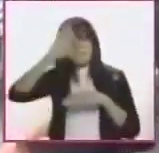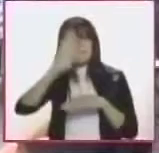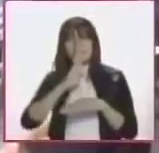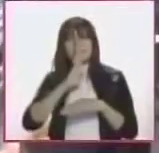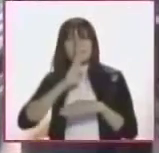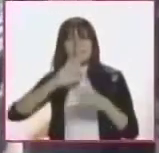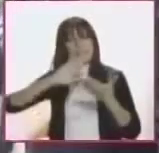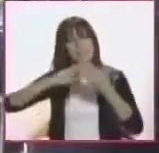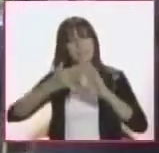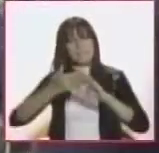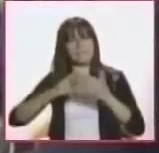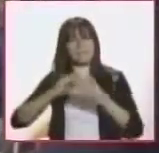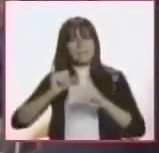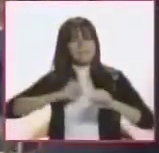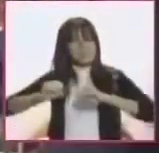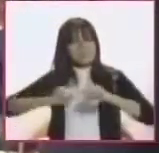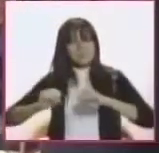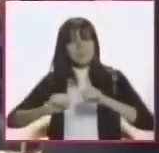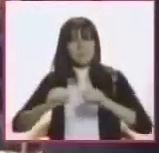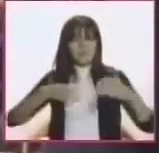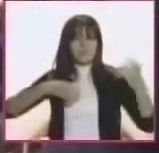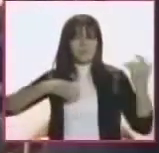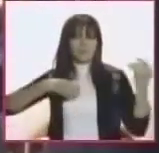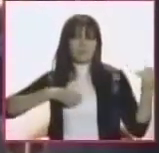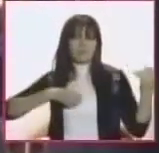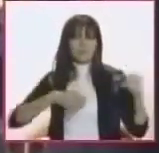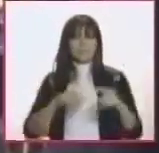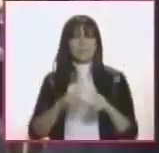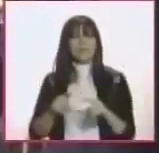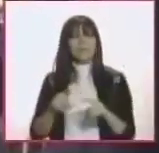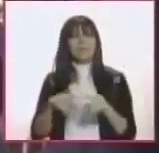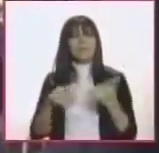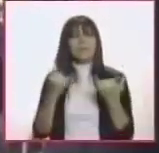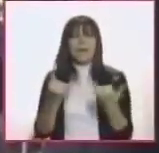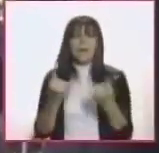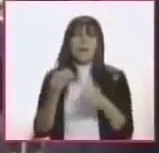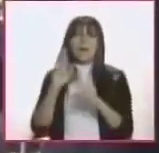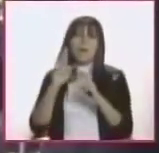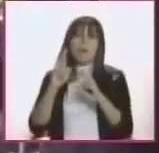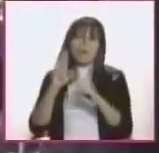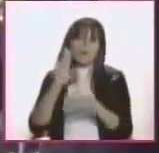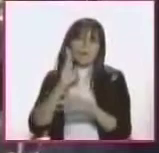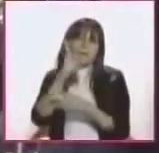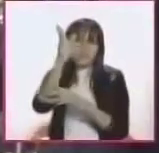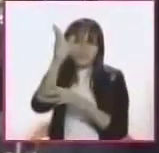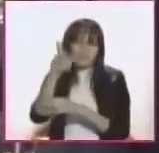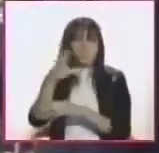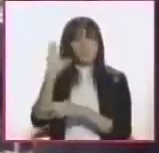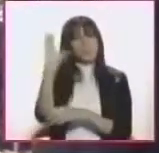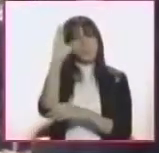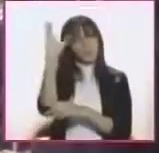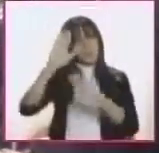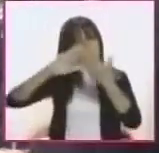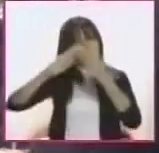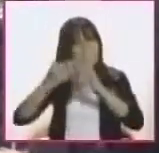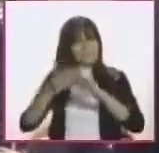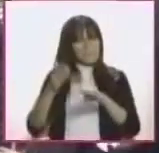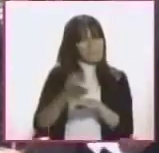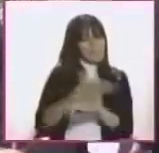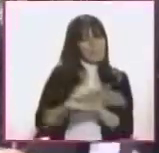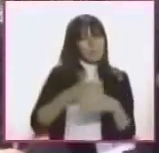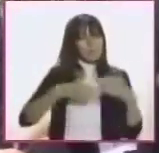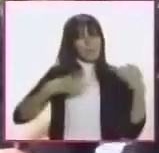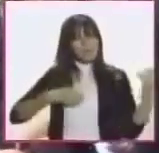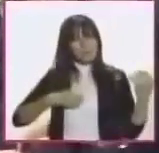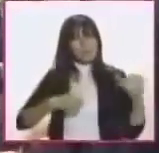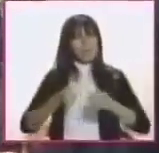paz en Colombia es por las Fuerzas Armadas. Si alguna vez logramos tener un país en paz de manera definitiva, es porque las Fuerzas Armadas se han sacrificado, han hecho